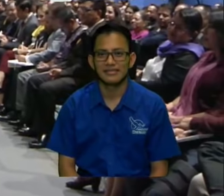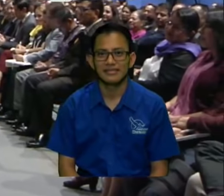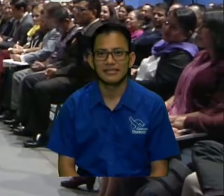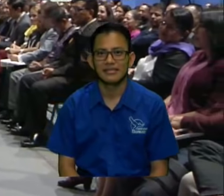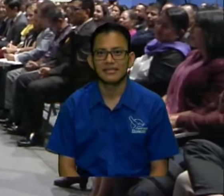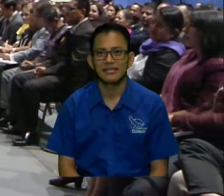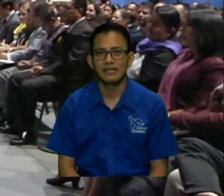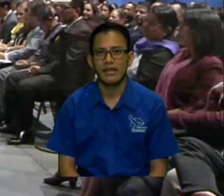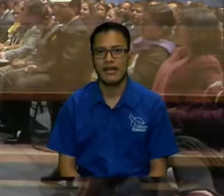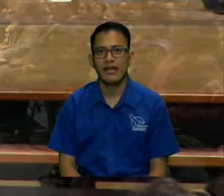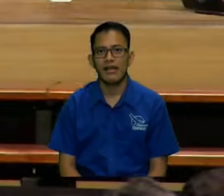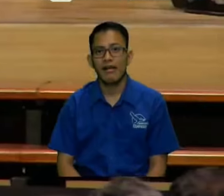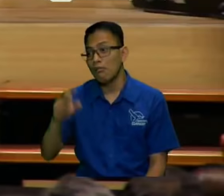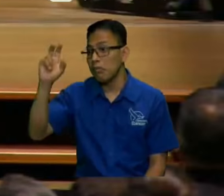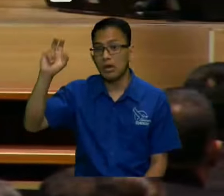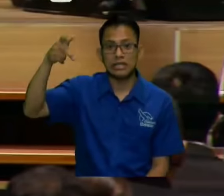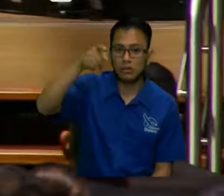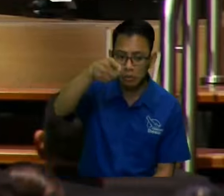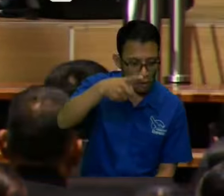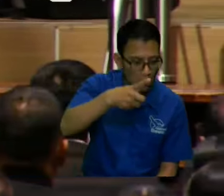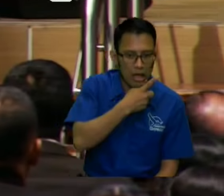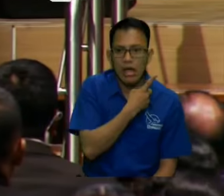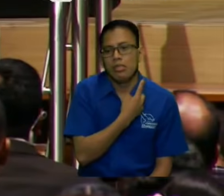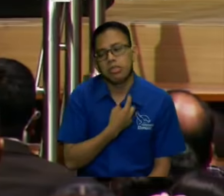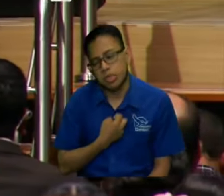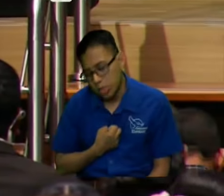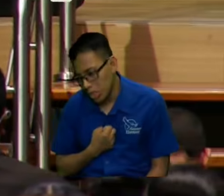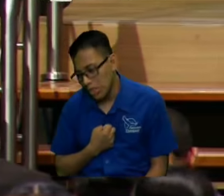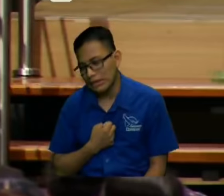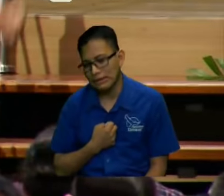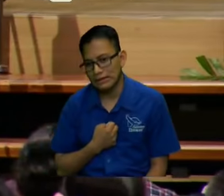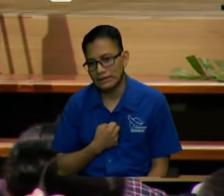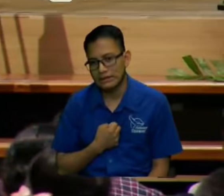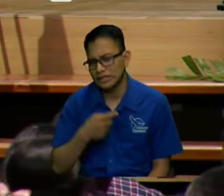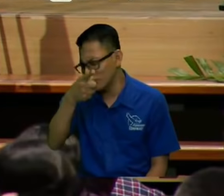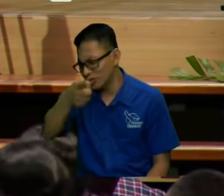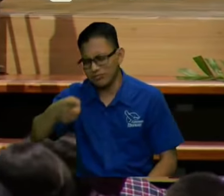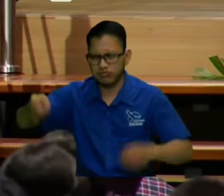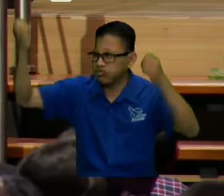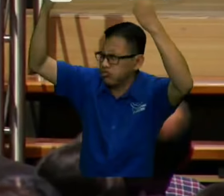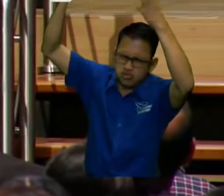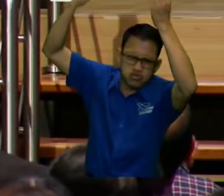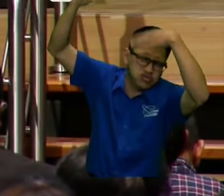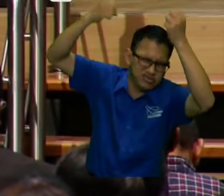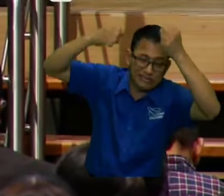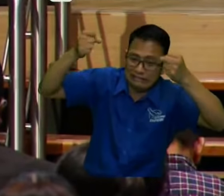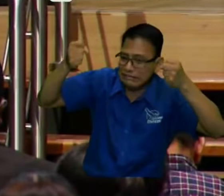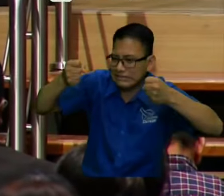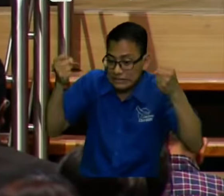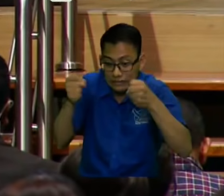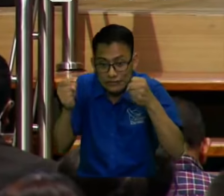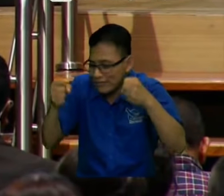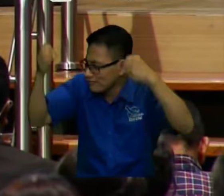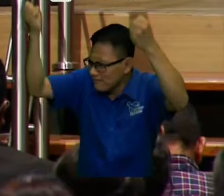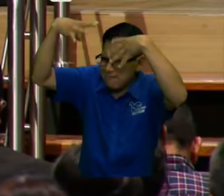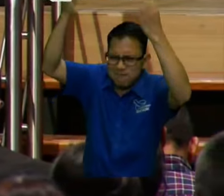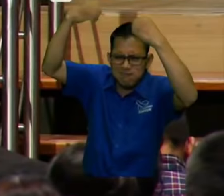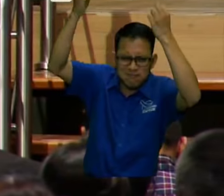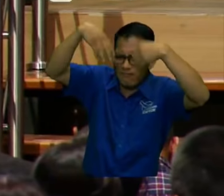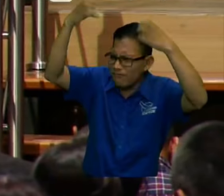Por eso, cuando andes ahí con depre o algo así, un tu regaderazo de agua bien fría, ahí